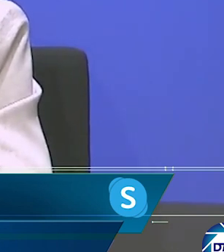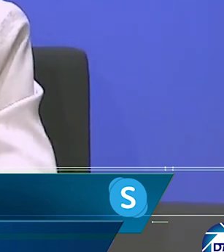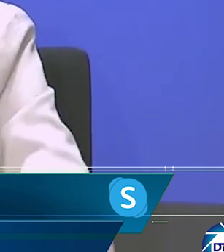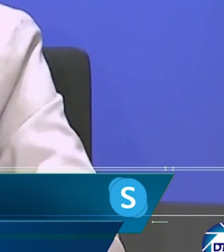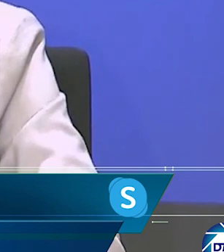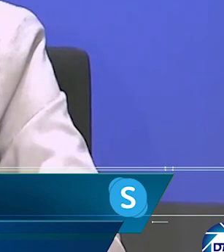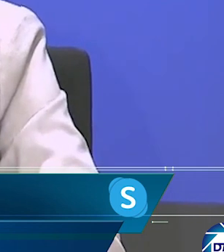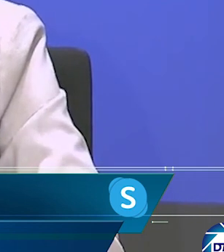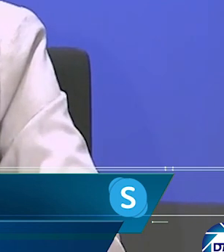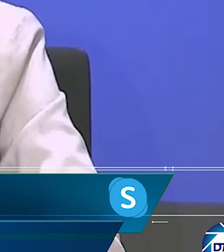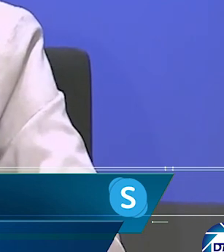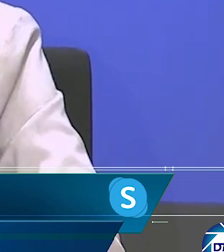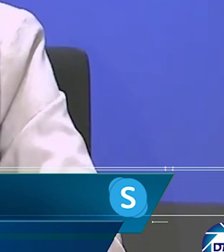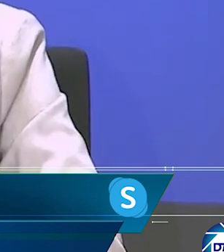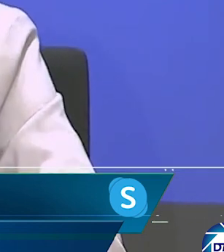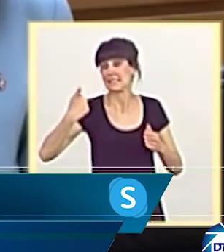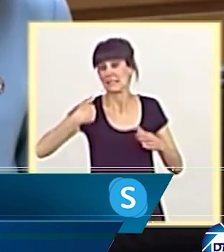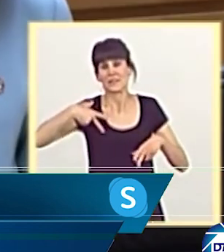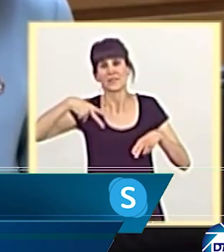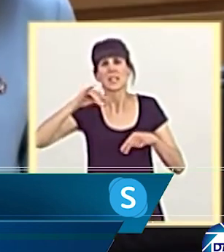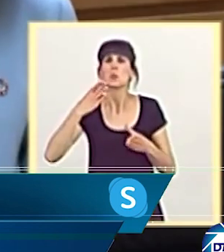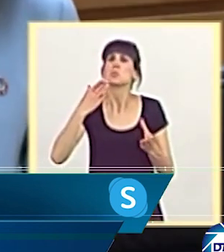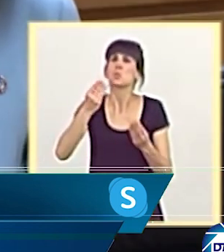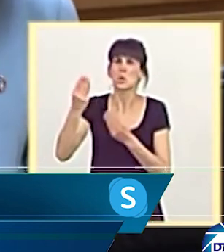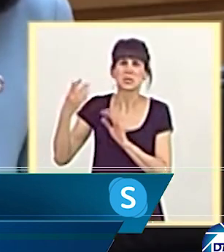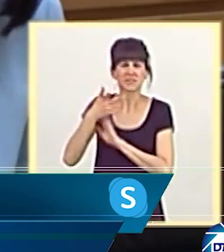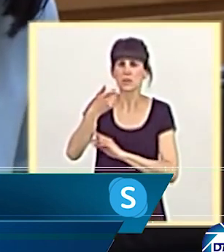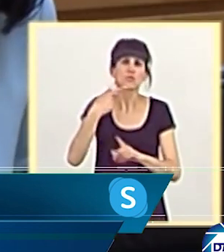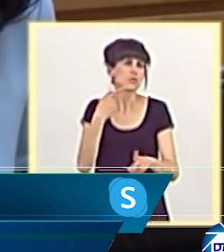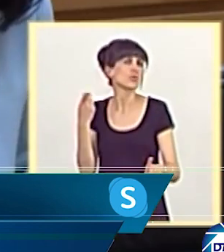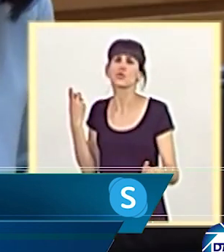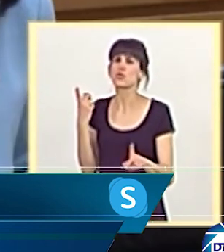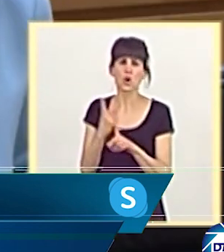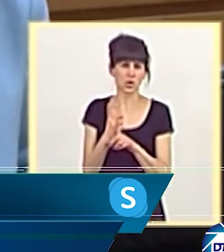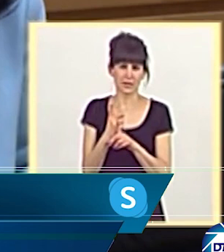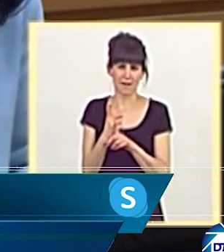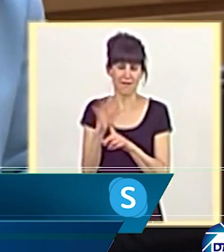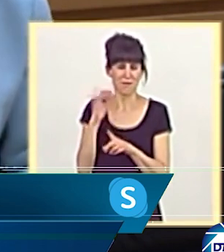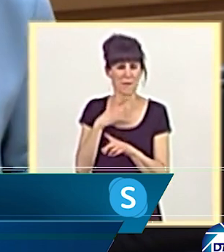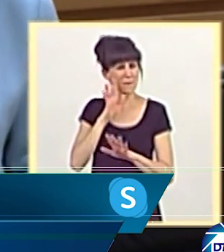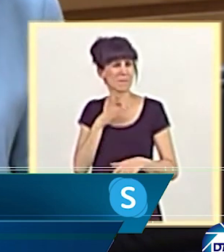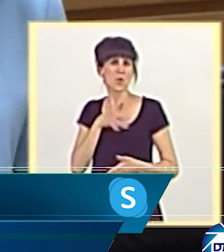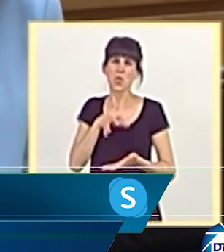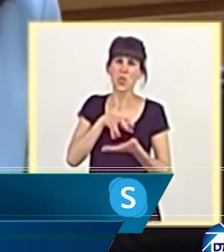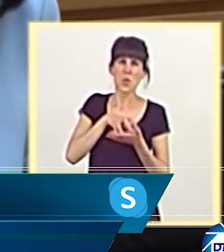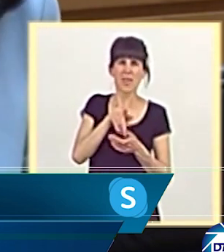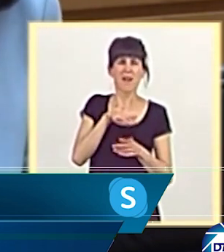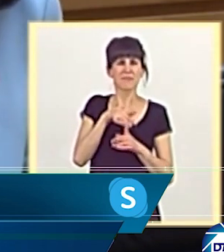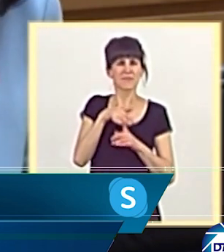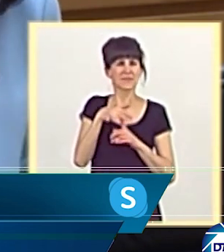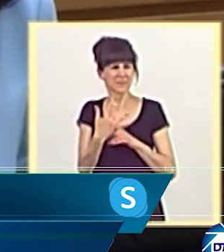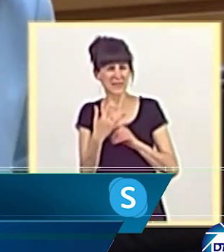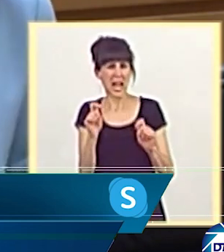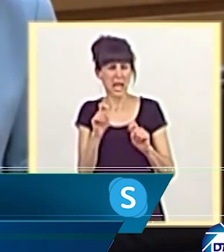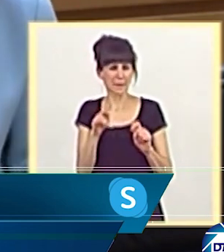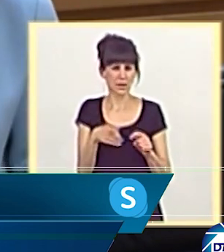que aumentar a regiones tan sensibles como el País Vasco. Entonces, el País